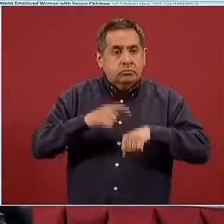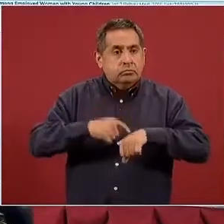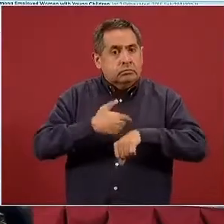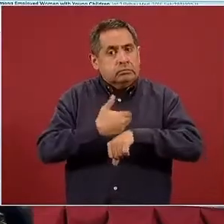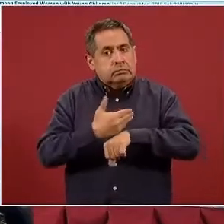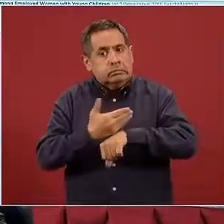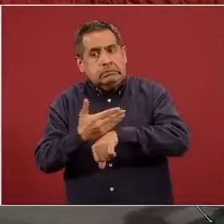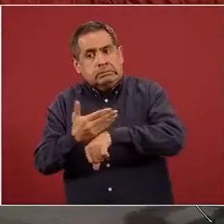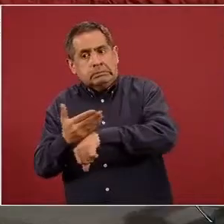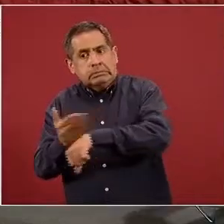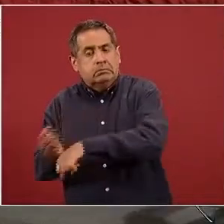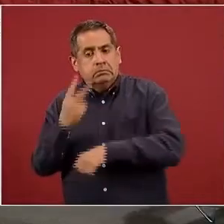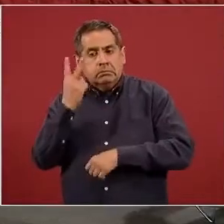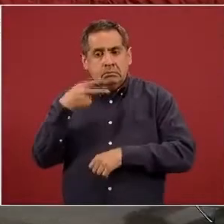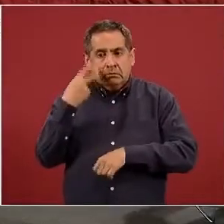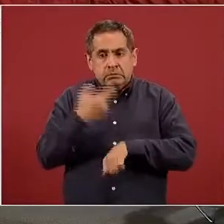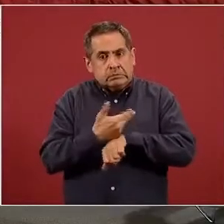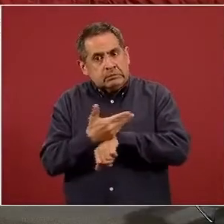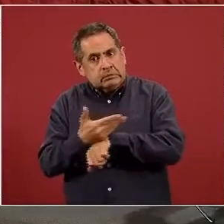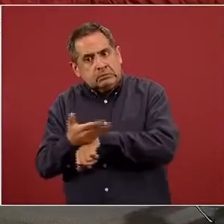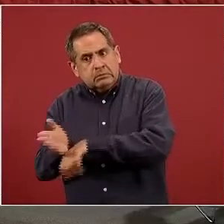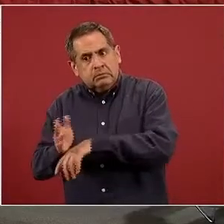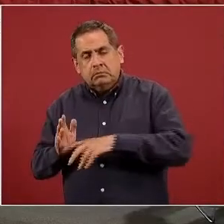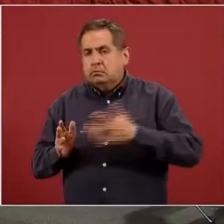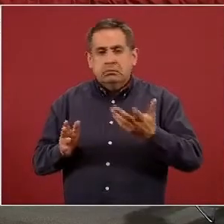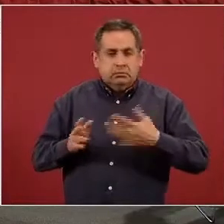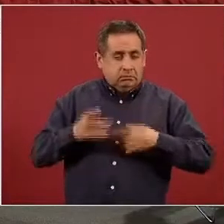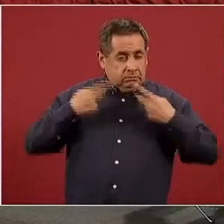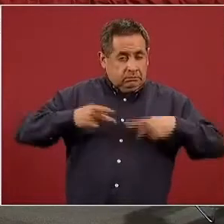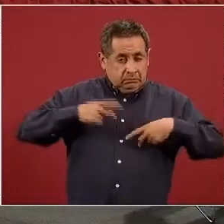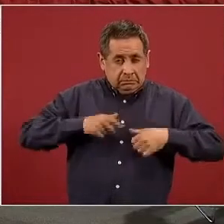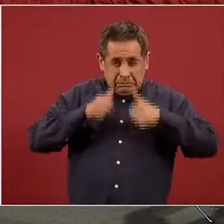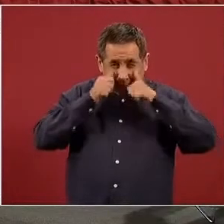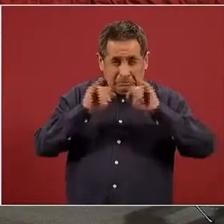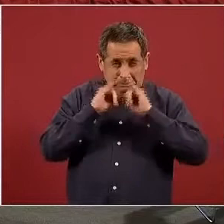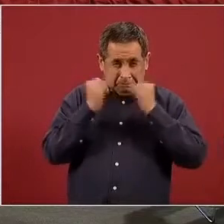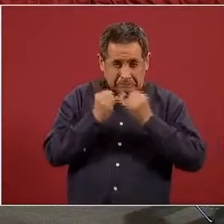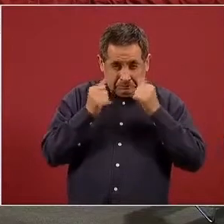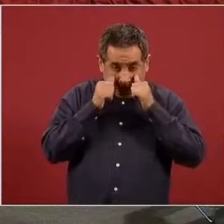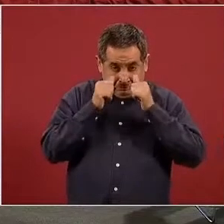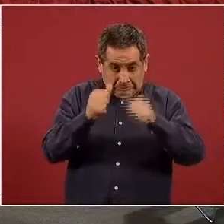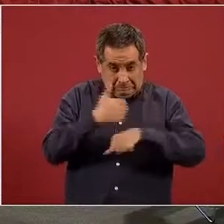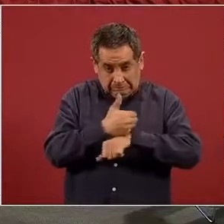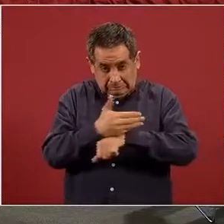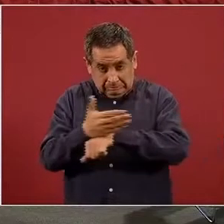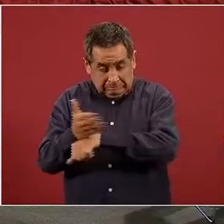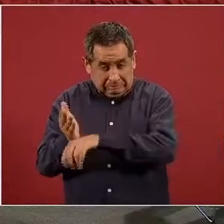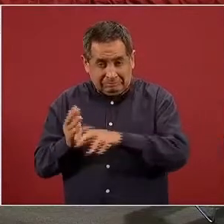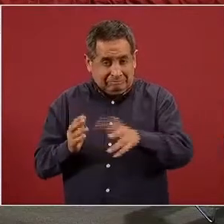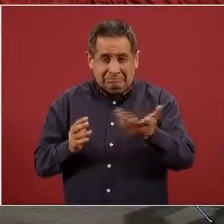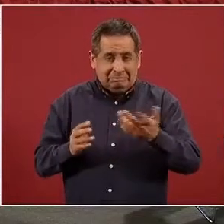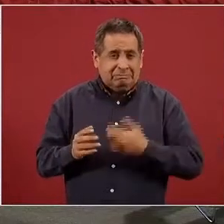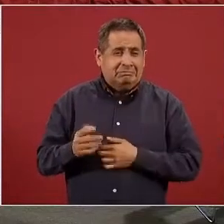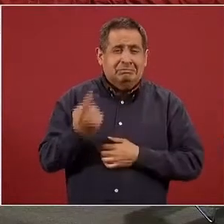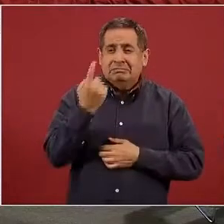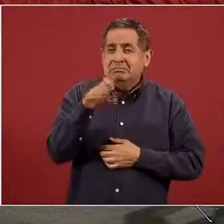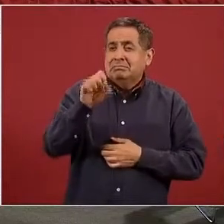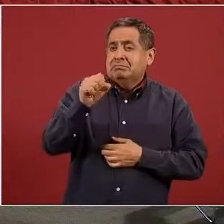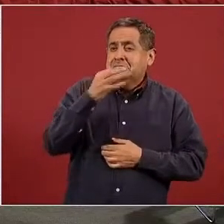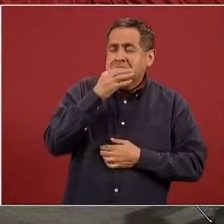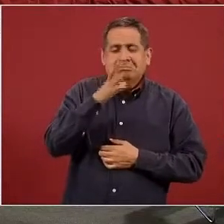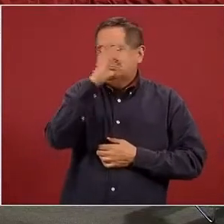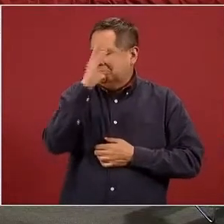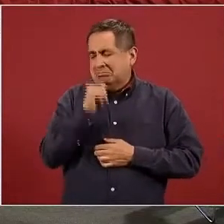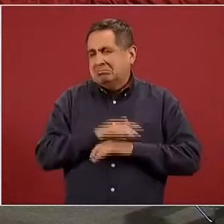2 horas. Realmente la atención sostenida de una persona no puede mantenerse por más de ni siquiera 160 minutos, ¿no? O sea,